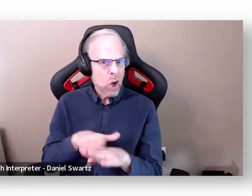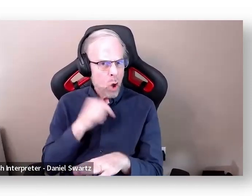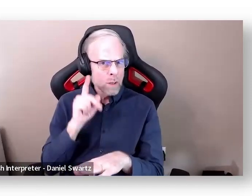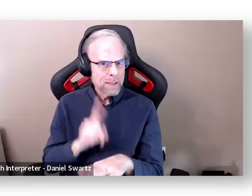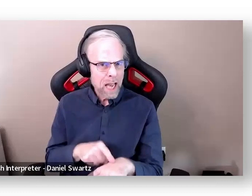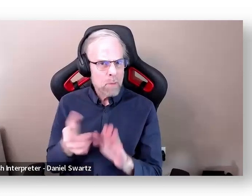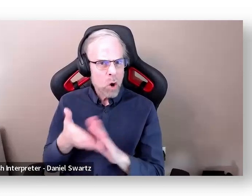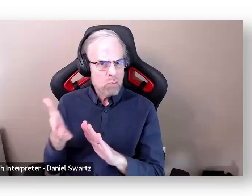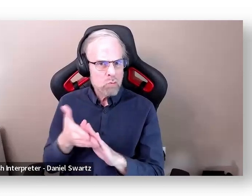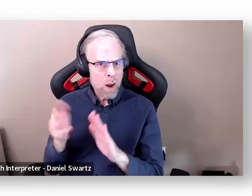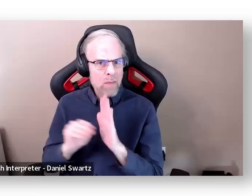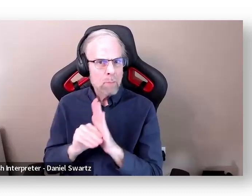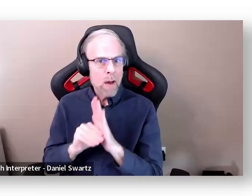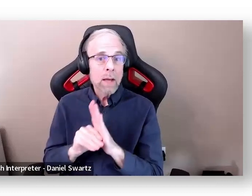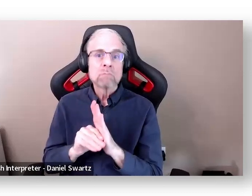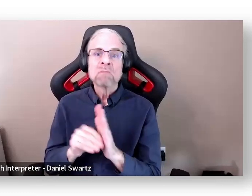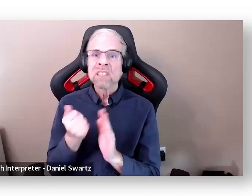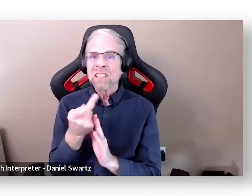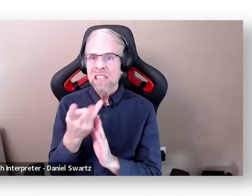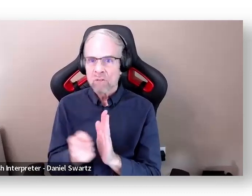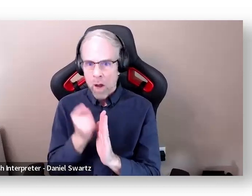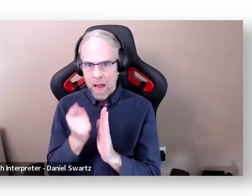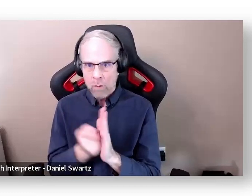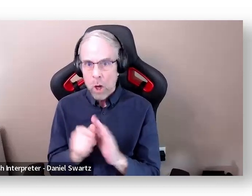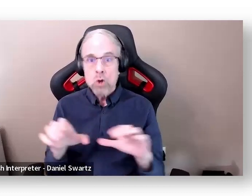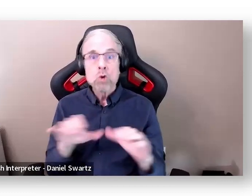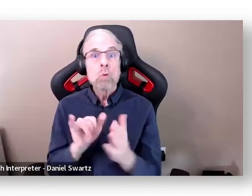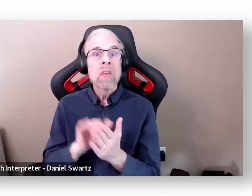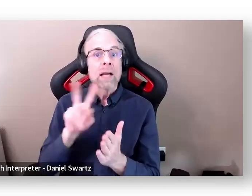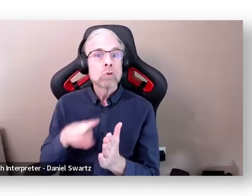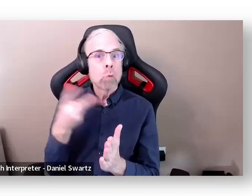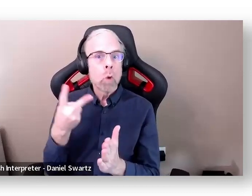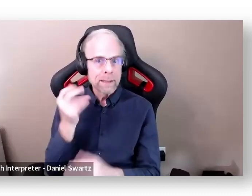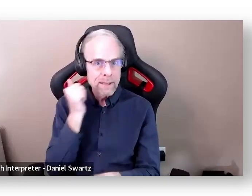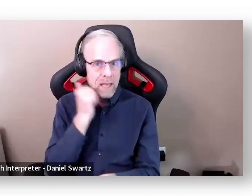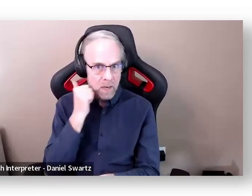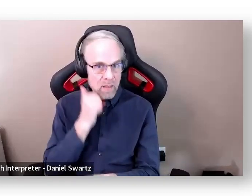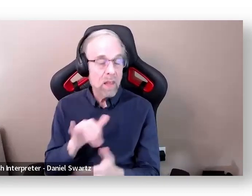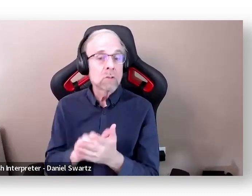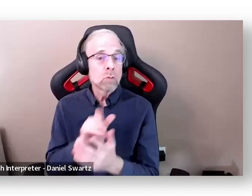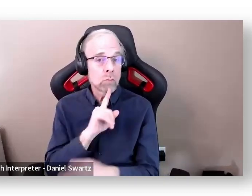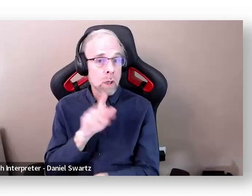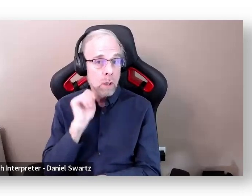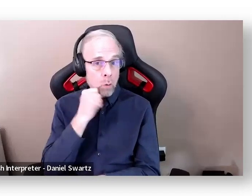informático interno. Y tomó unas varias horas